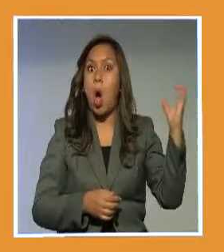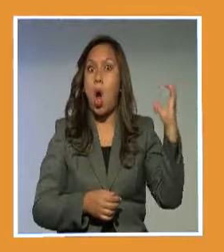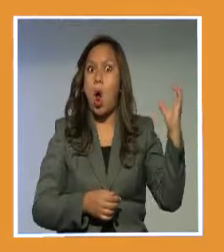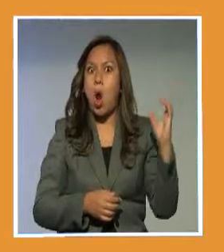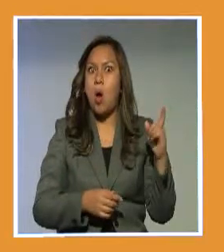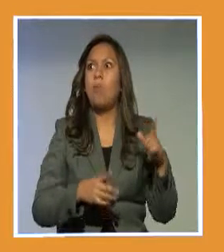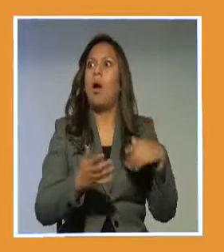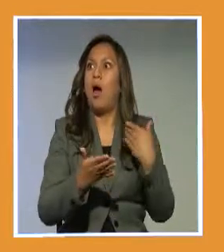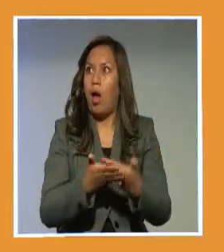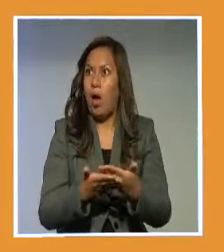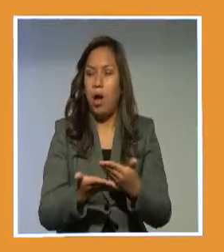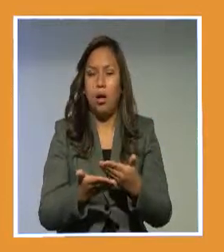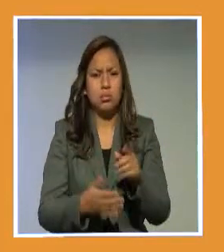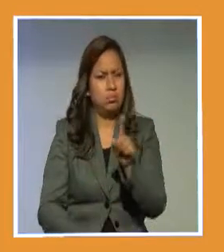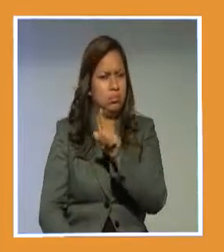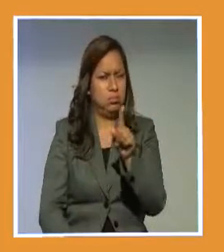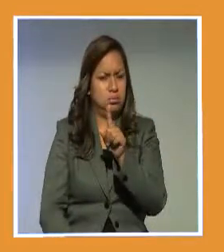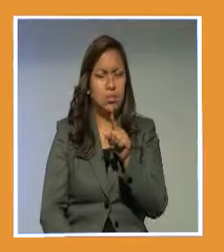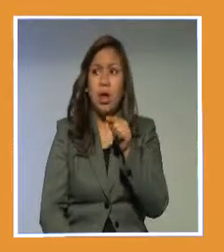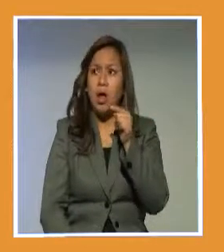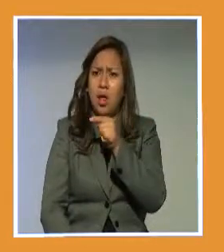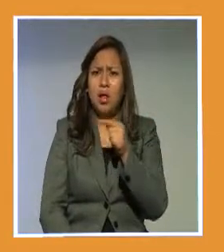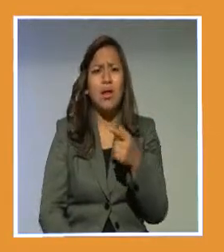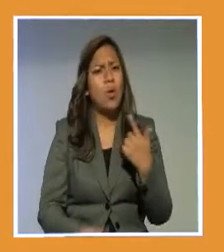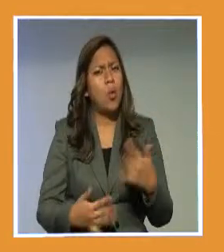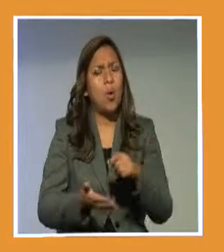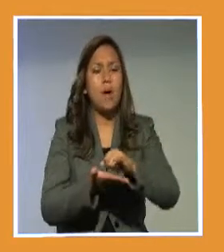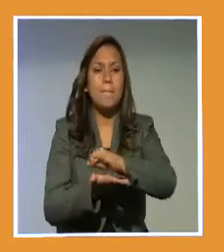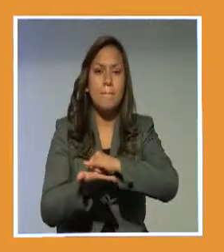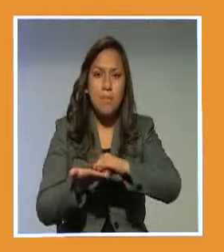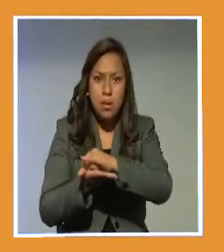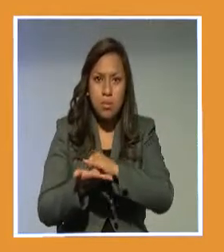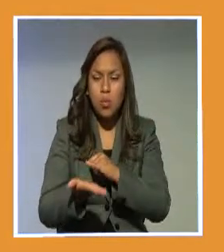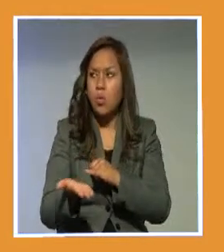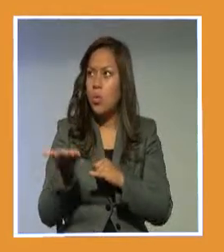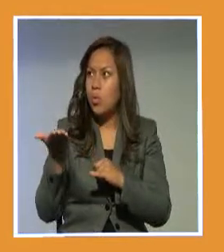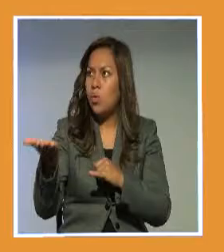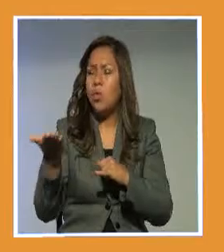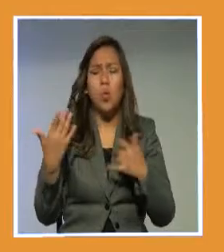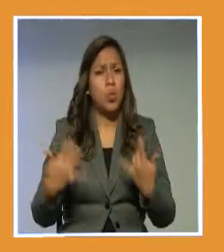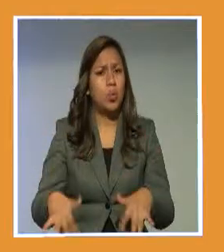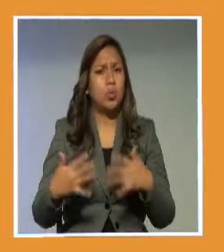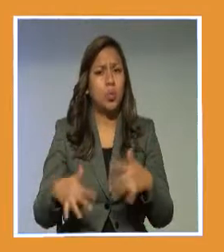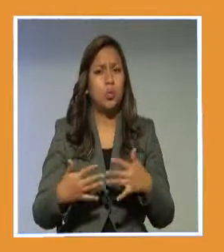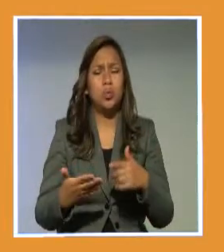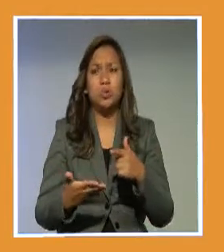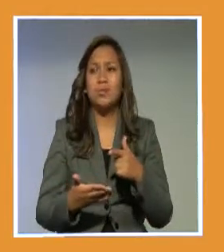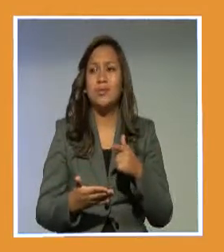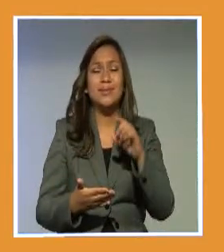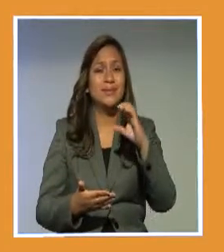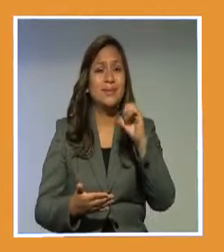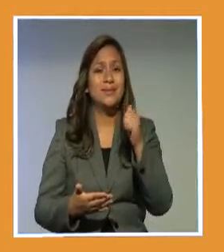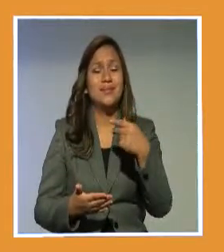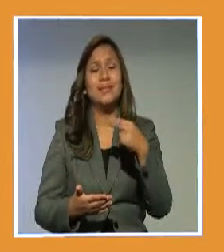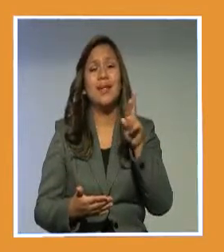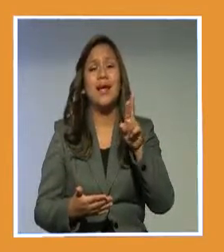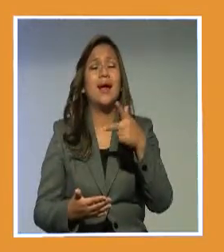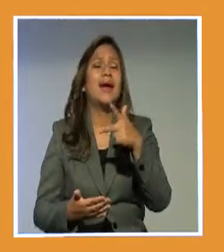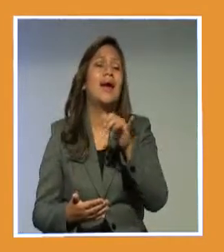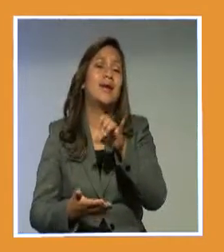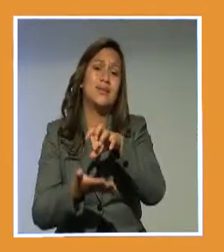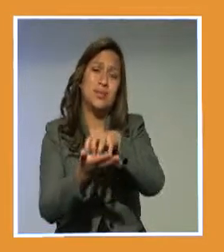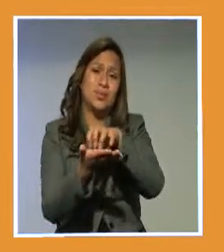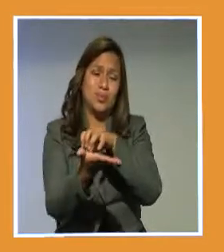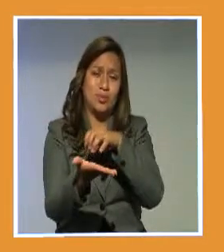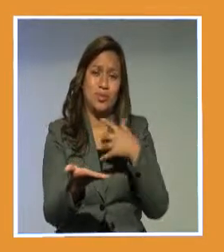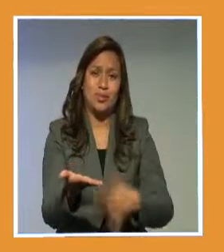vino realmente a disfrutar de Imbabura, a disfrutar de Carchi. Una de las políticas que ya se evidenció, por ejemplo, en la provincia del Carchi, fue